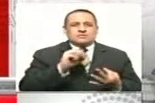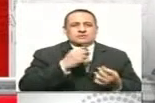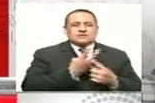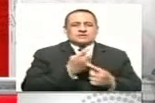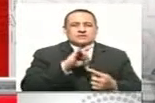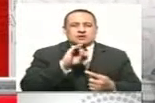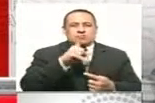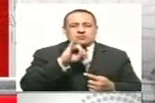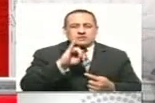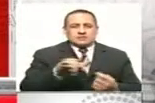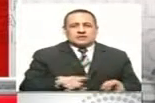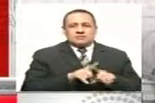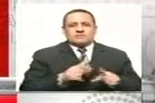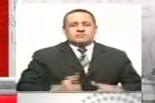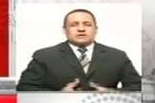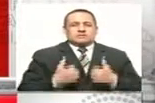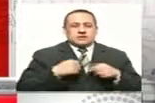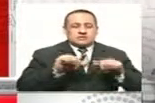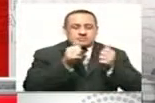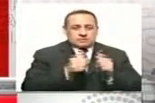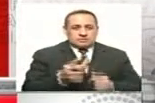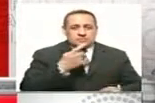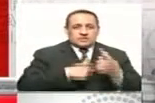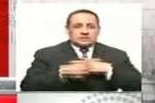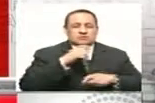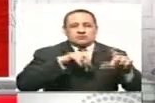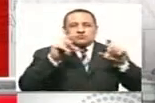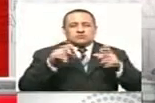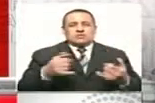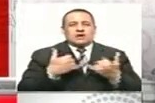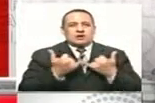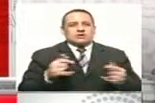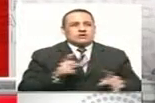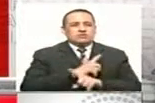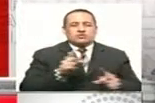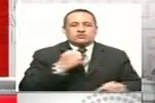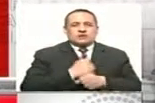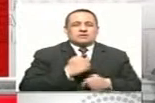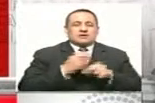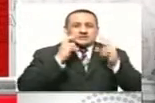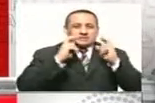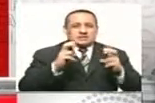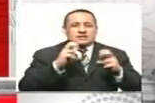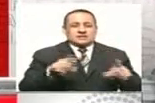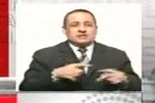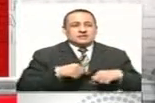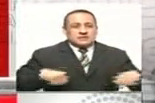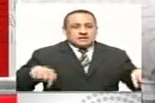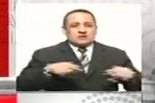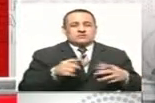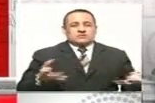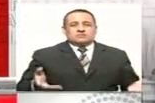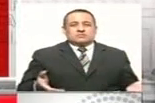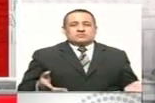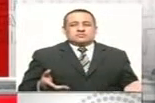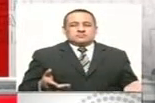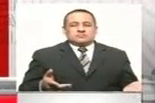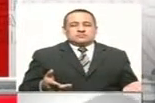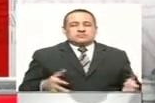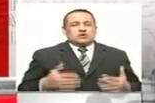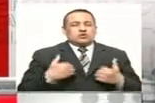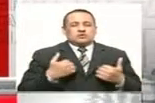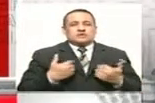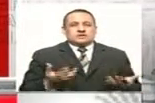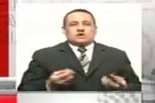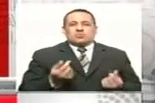Yaule, muchos de ellos vivían de artesanía, de turismo, pero ahora no funciona el tren, lamentablemente ellos no